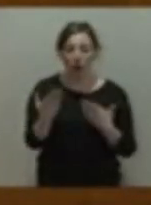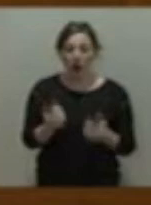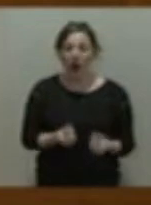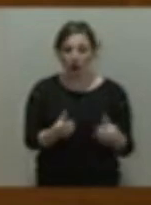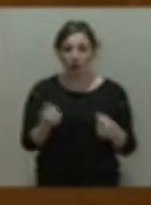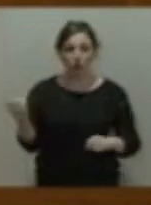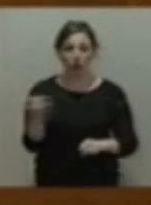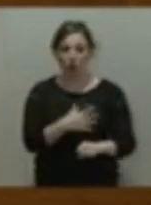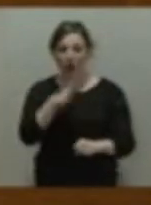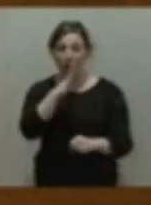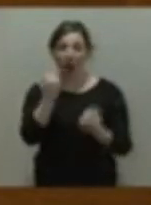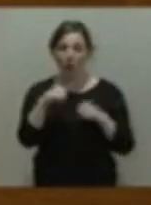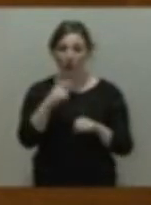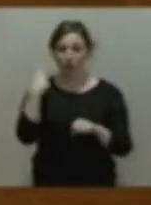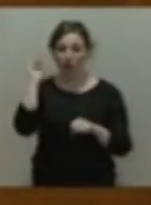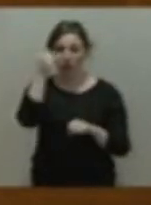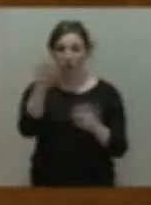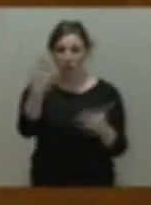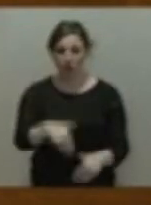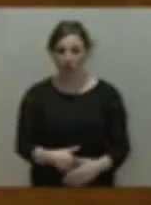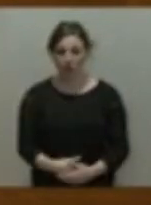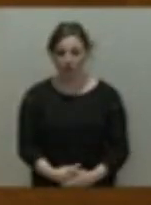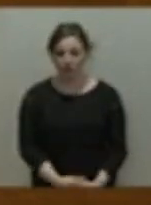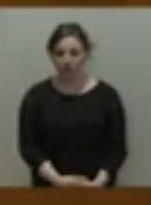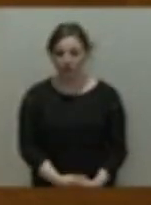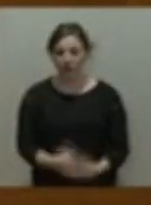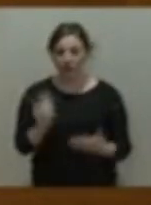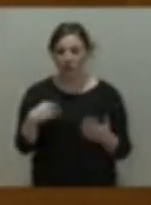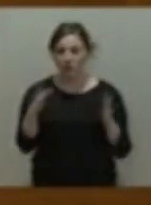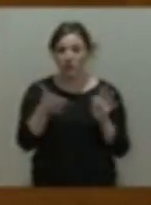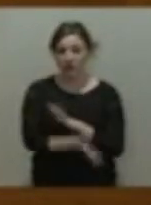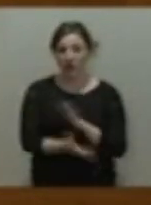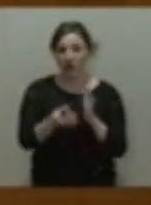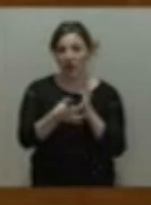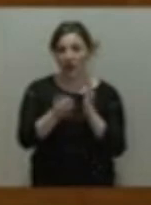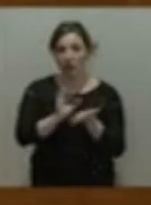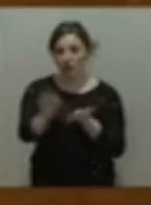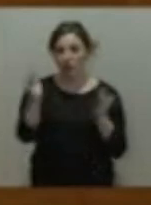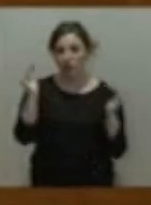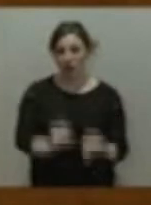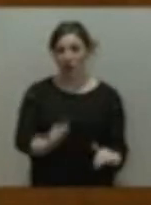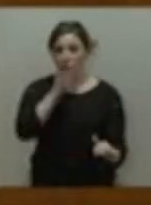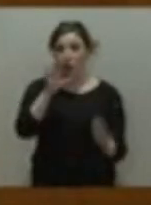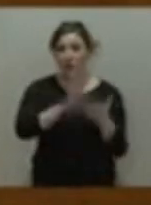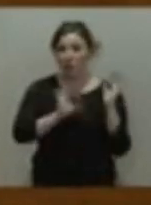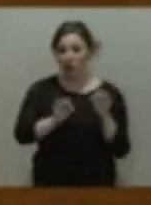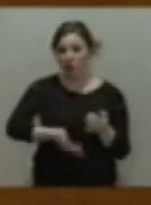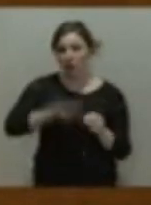aunque no cuente con la experiencia requerida, lo que rebaja notablemente la calidad de un servicio que tiene una especialidad